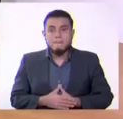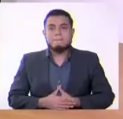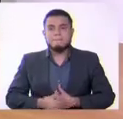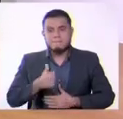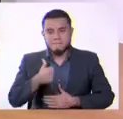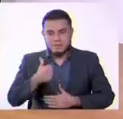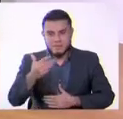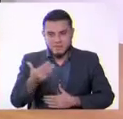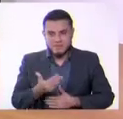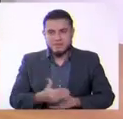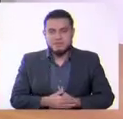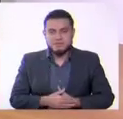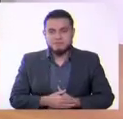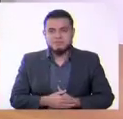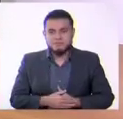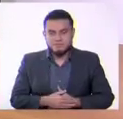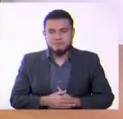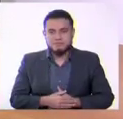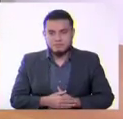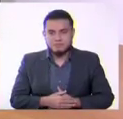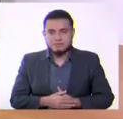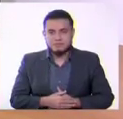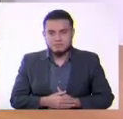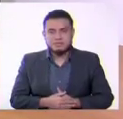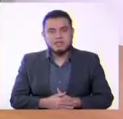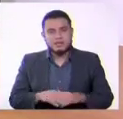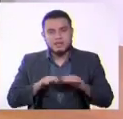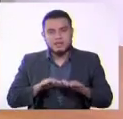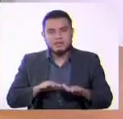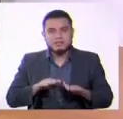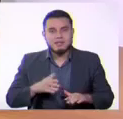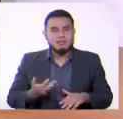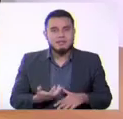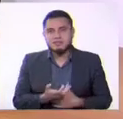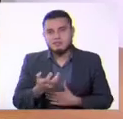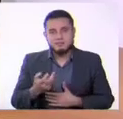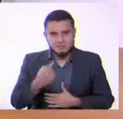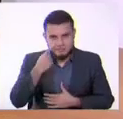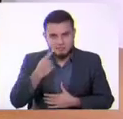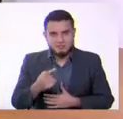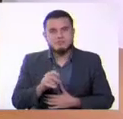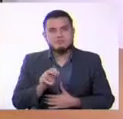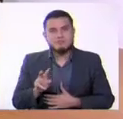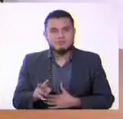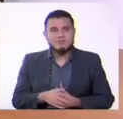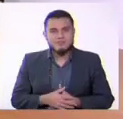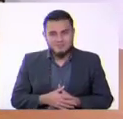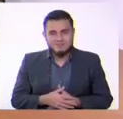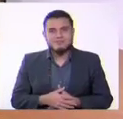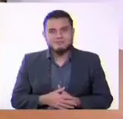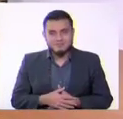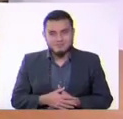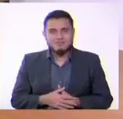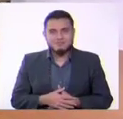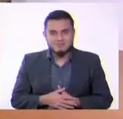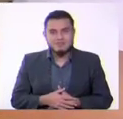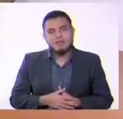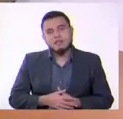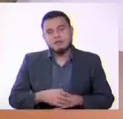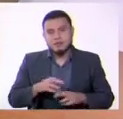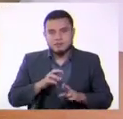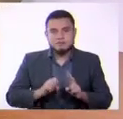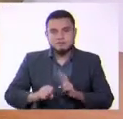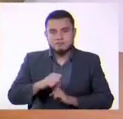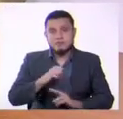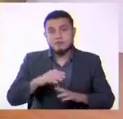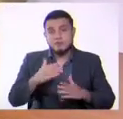Bienvenidos. Es de esta forma que nosotros les agradecemos a todos ustedes que nos están sintonizando a través de las plataformas digitales o a través